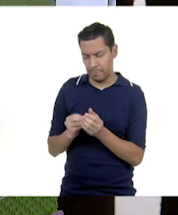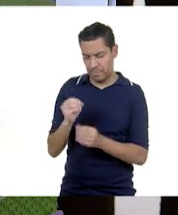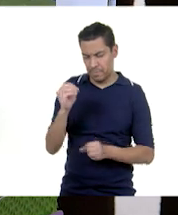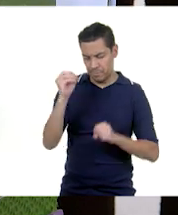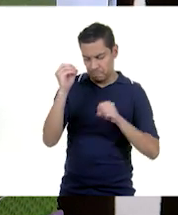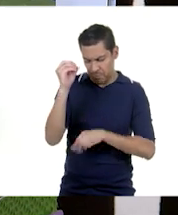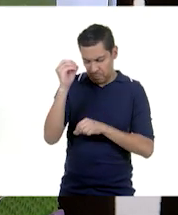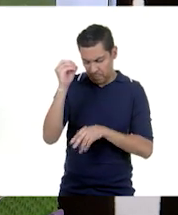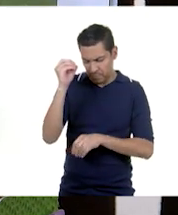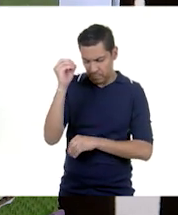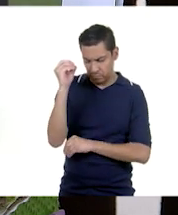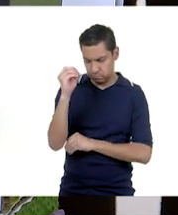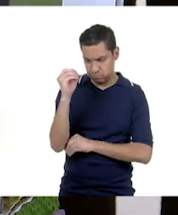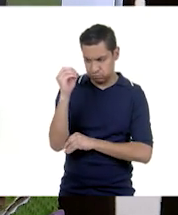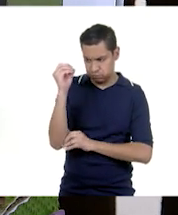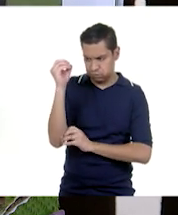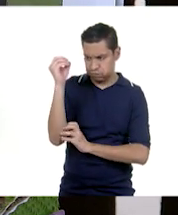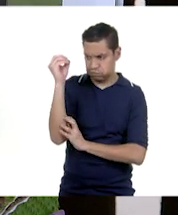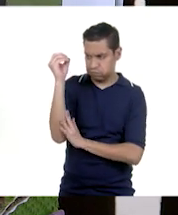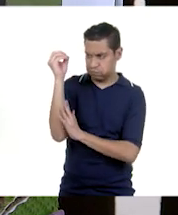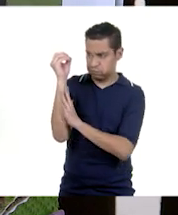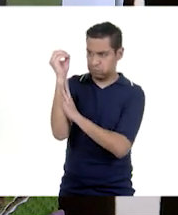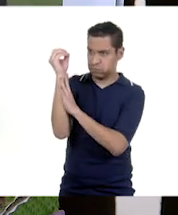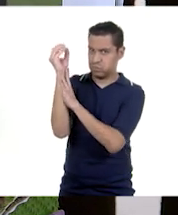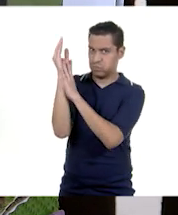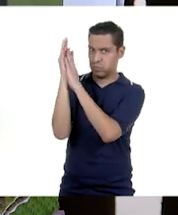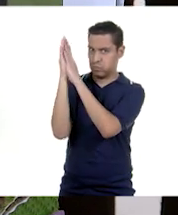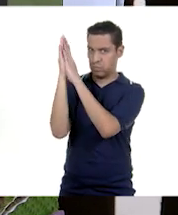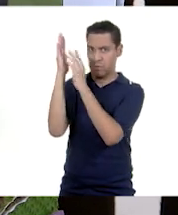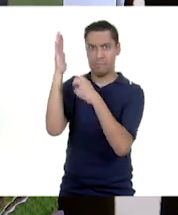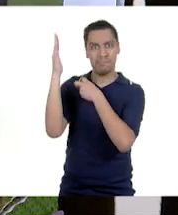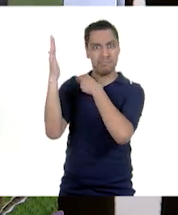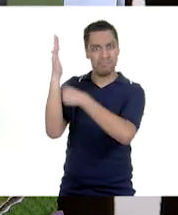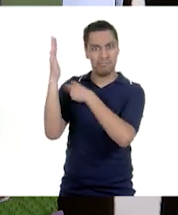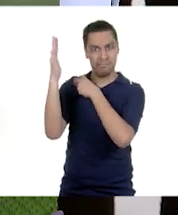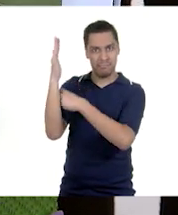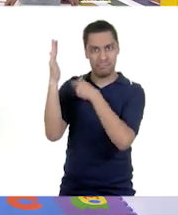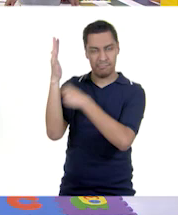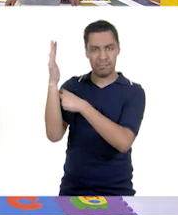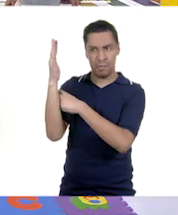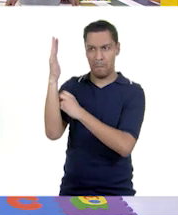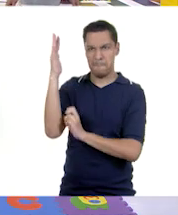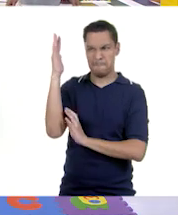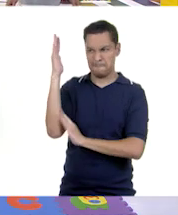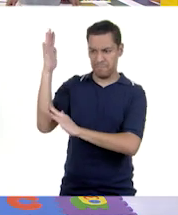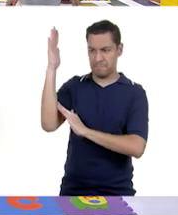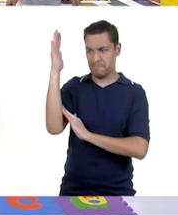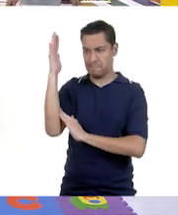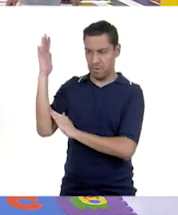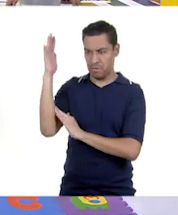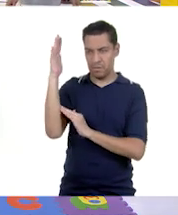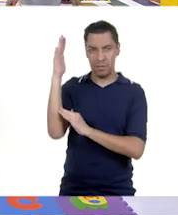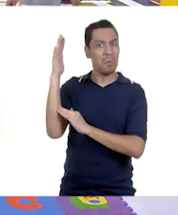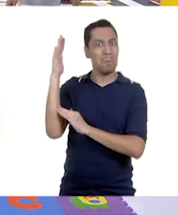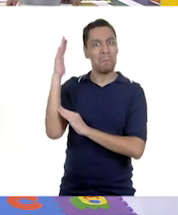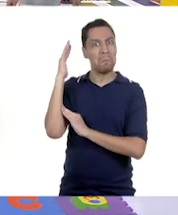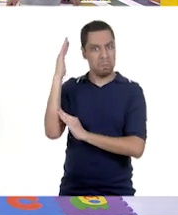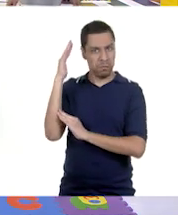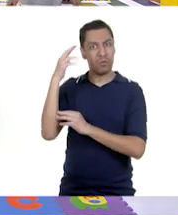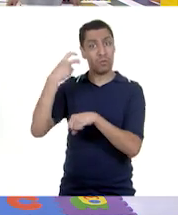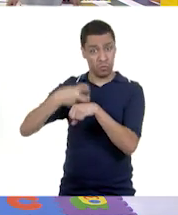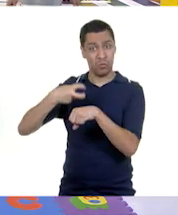metros. Es duro, es resistente. Así es. Y muy erguido. ¿Qué te parece? A mí me